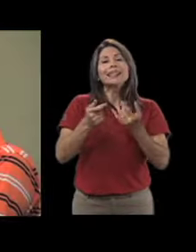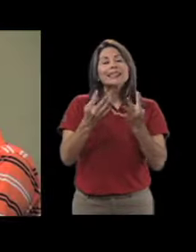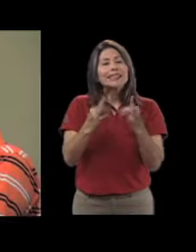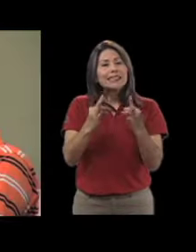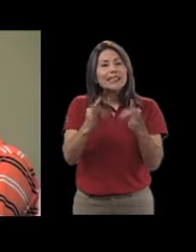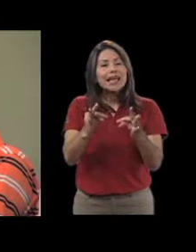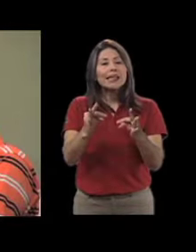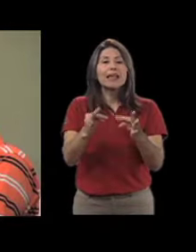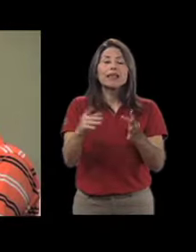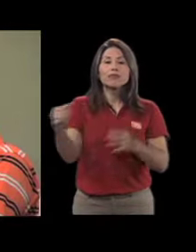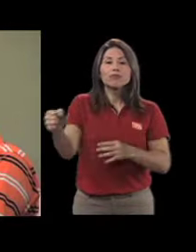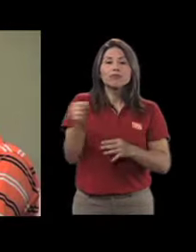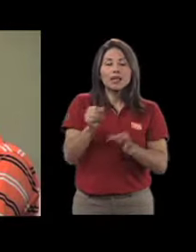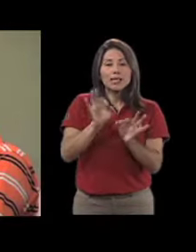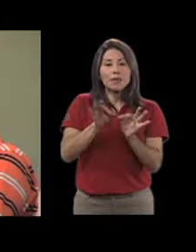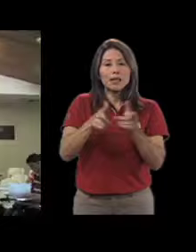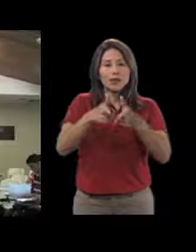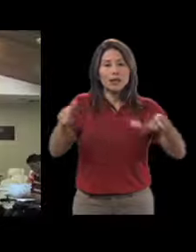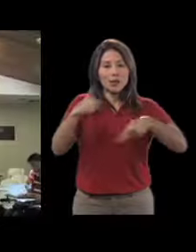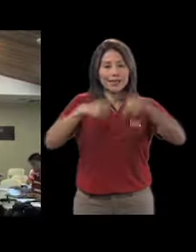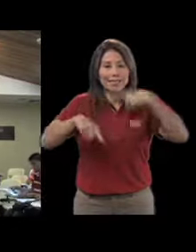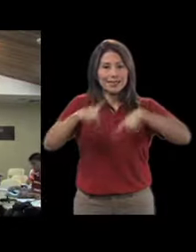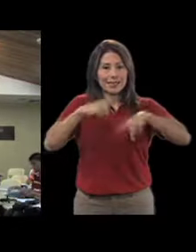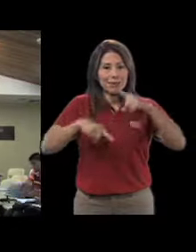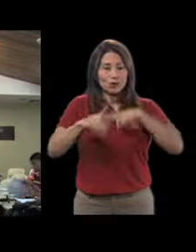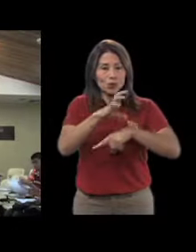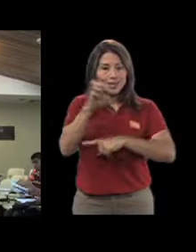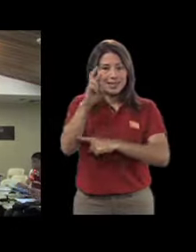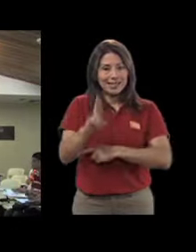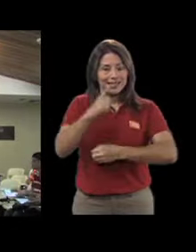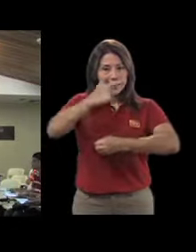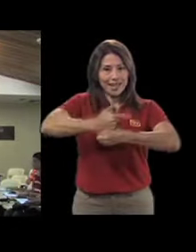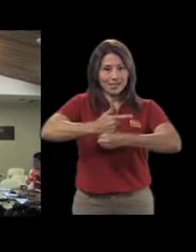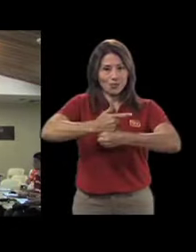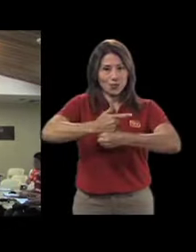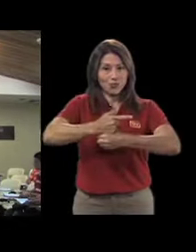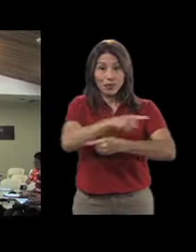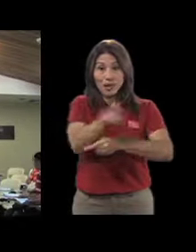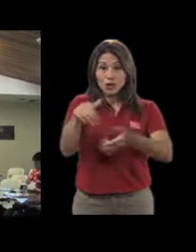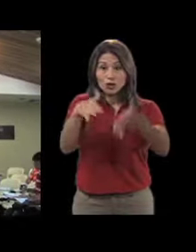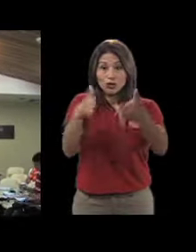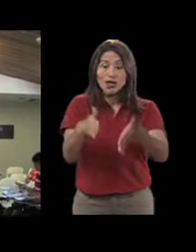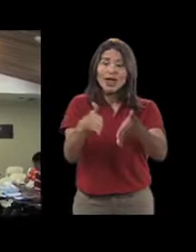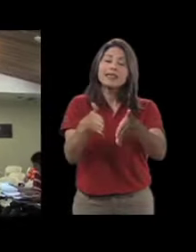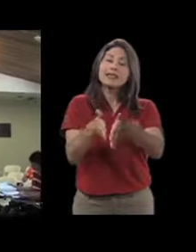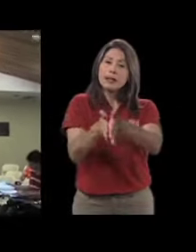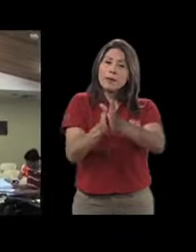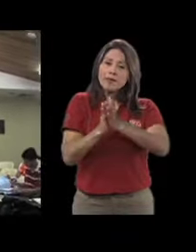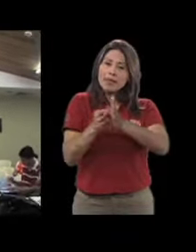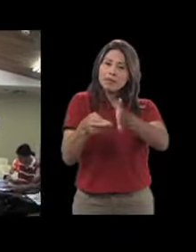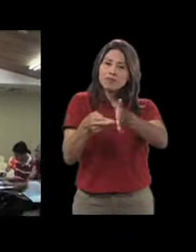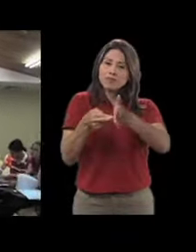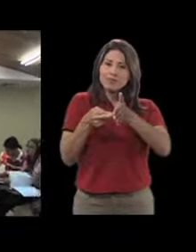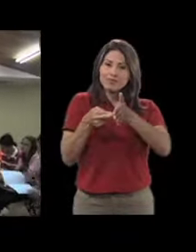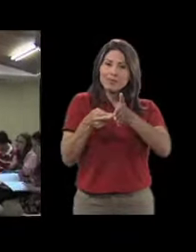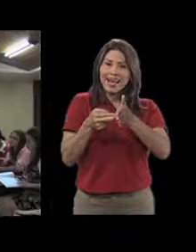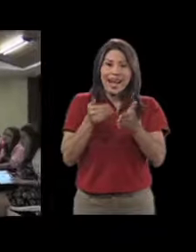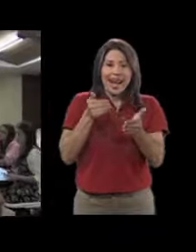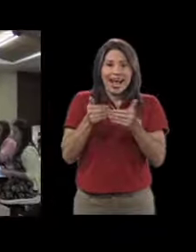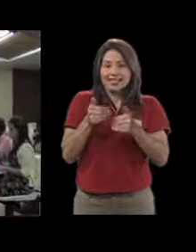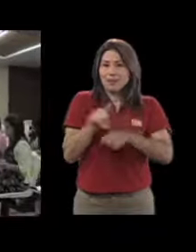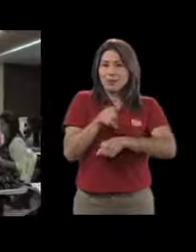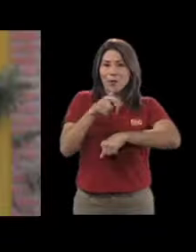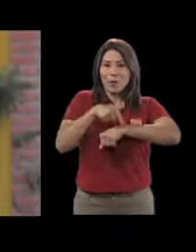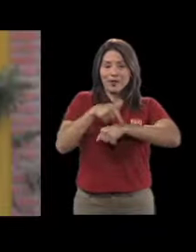señas costarricense, el ESCO. Entonces, los y las estudiantes nos hacen solicitud de este requerimiento casi que desde que ingresan a la